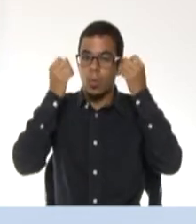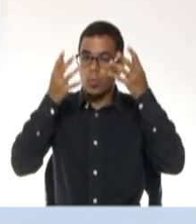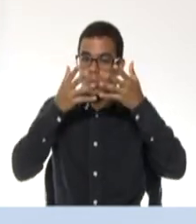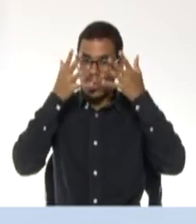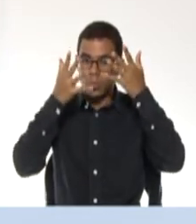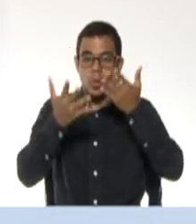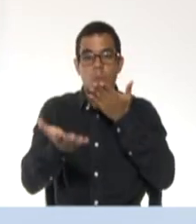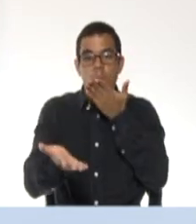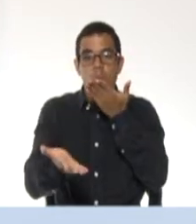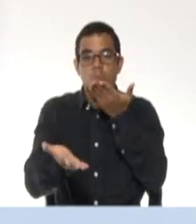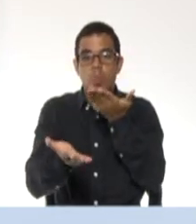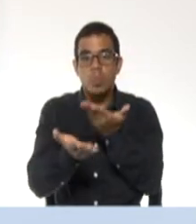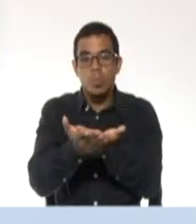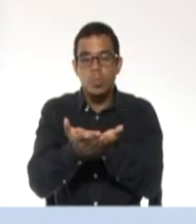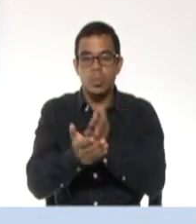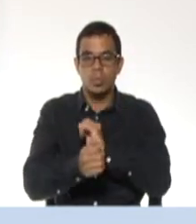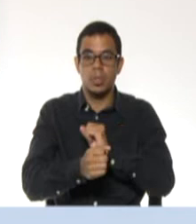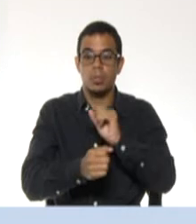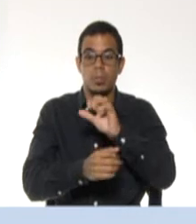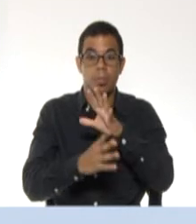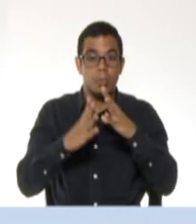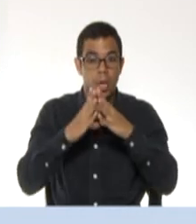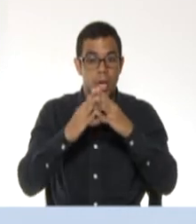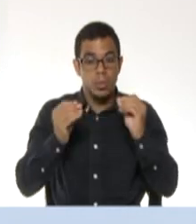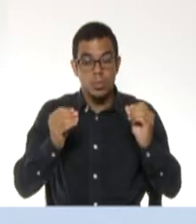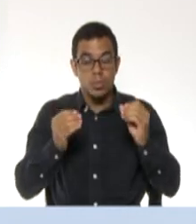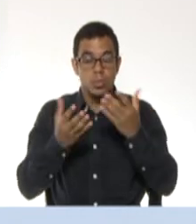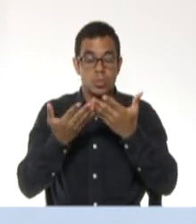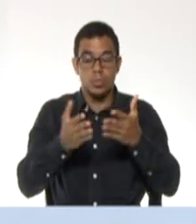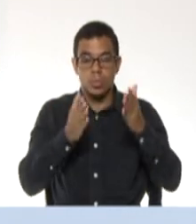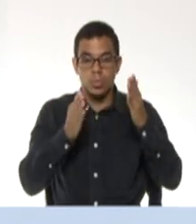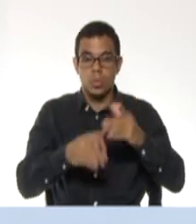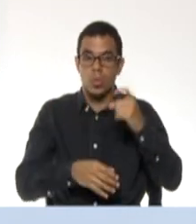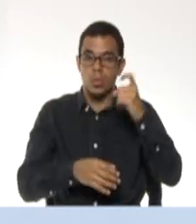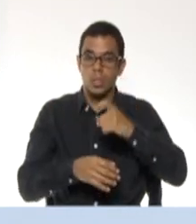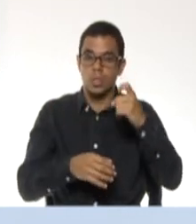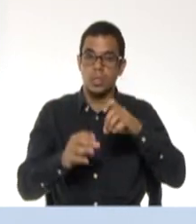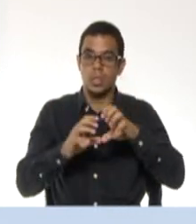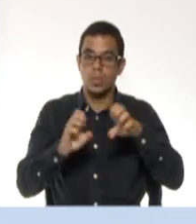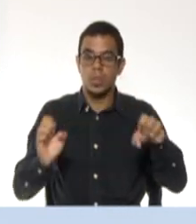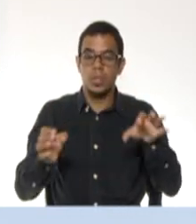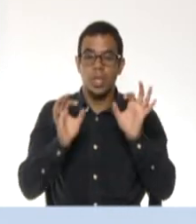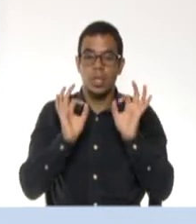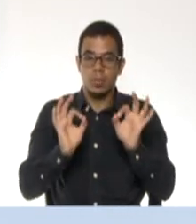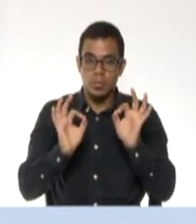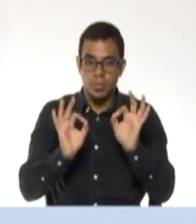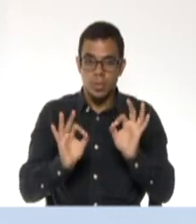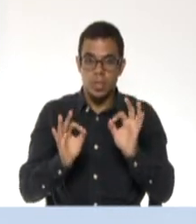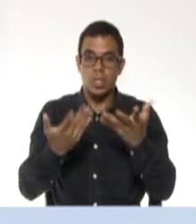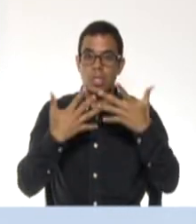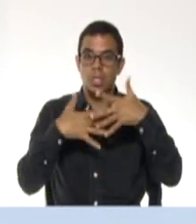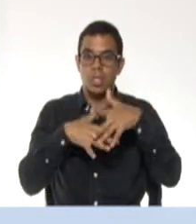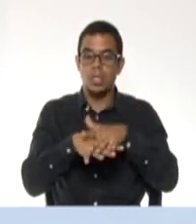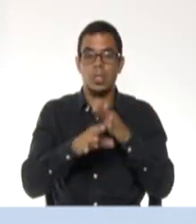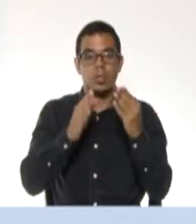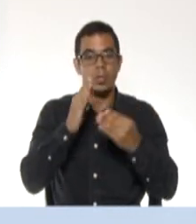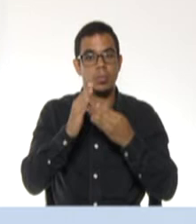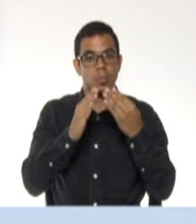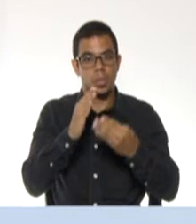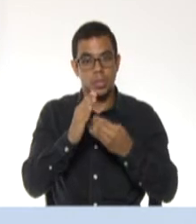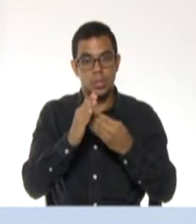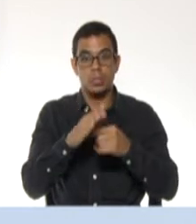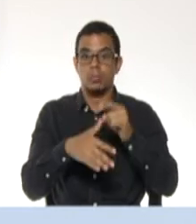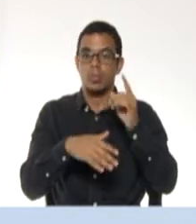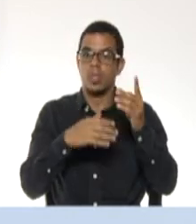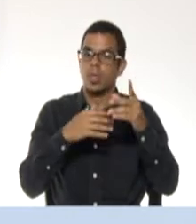y orientaciones para todos los estudiantes con necesidades educativas especiales integrados en el nivel de media y para